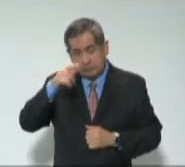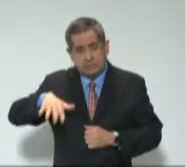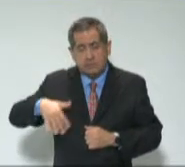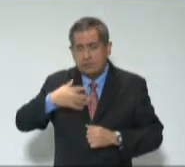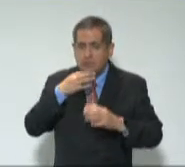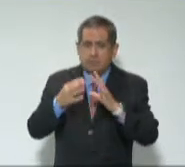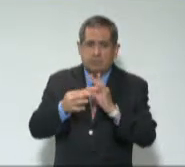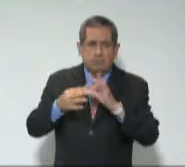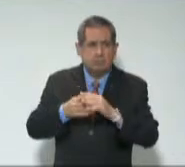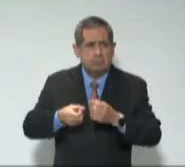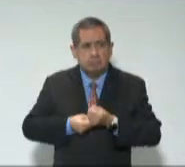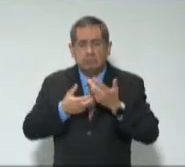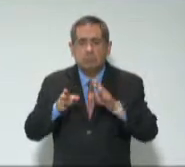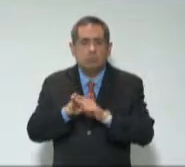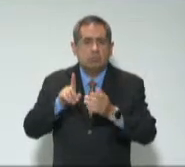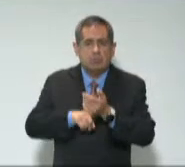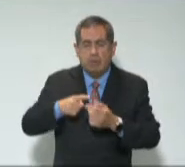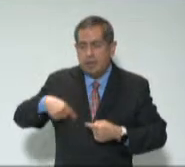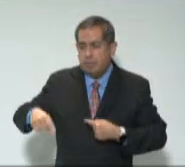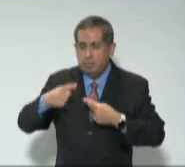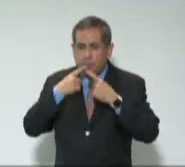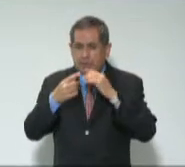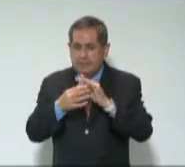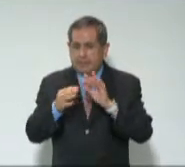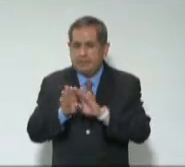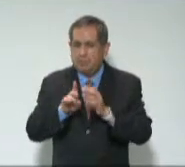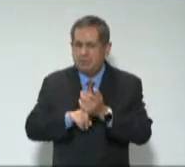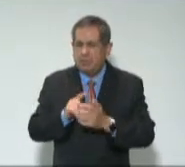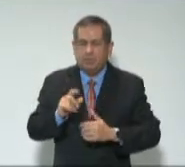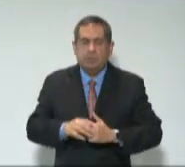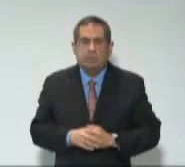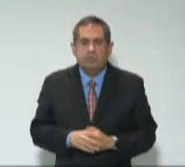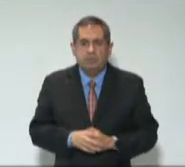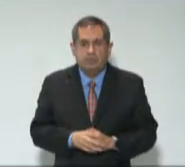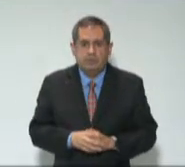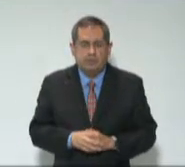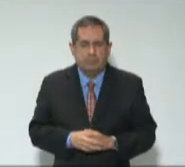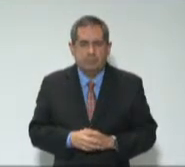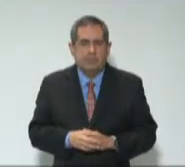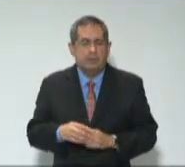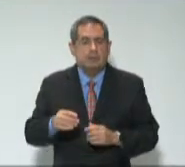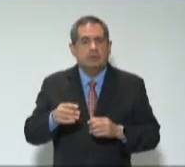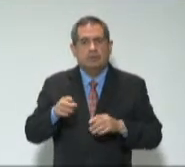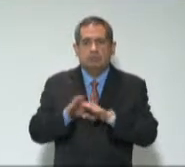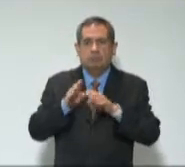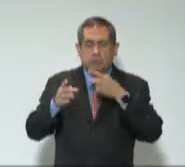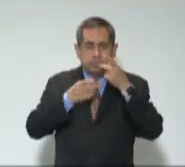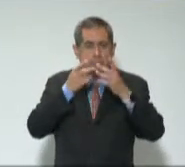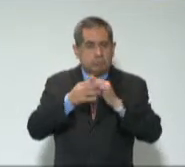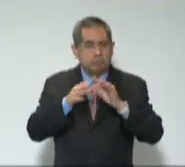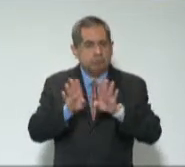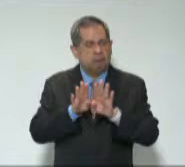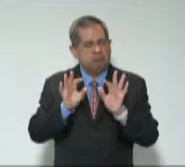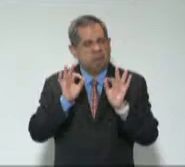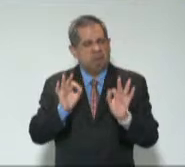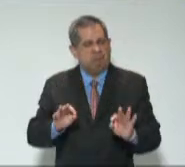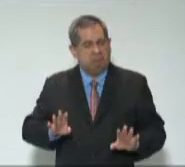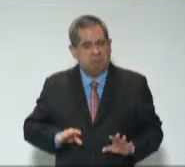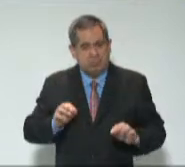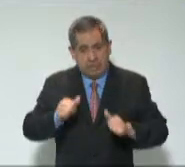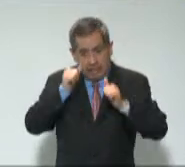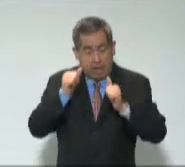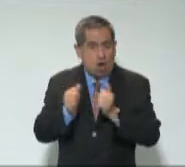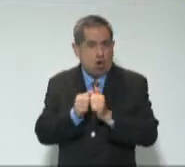expresado tanto por usted como por el drct Sebastián García No puede haber una gestión adecuada una